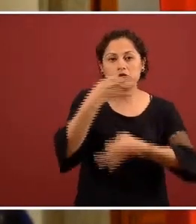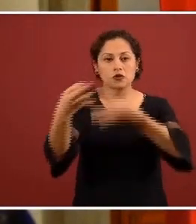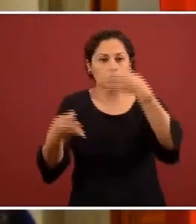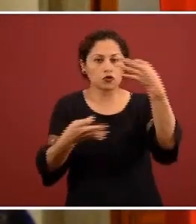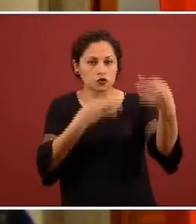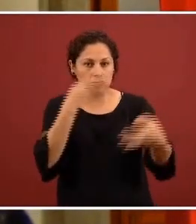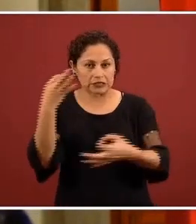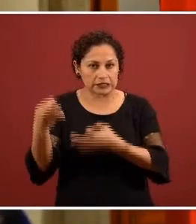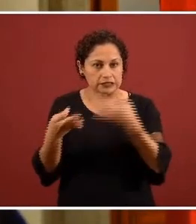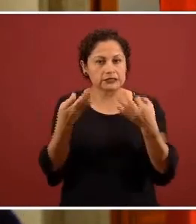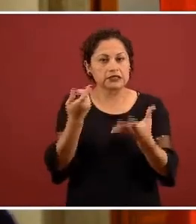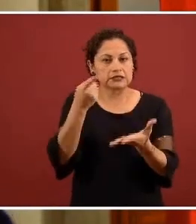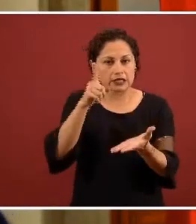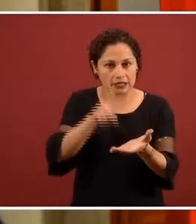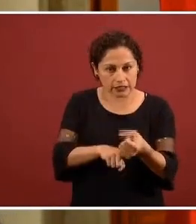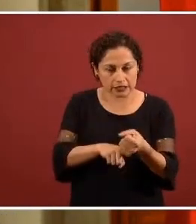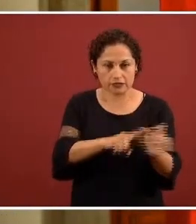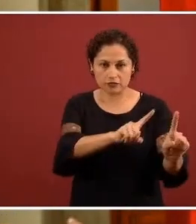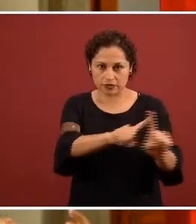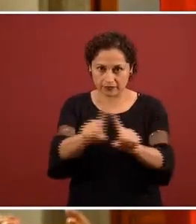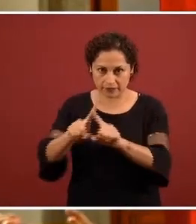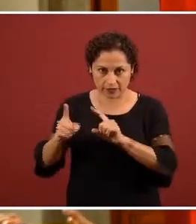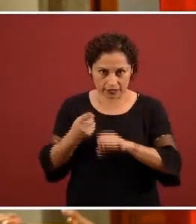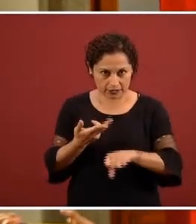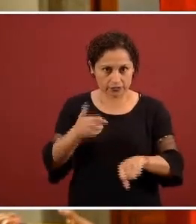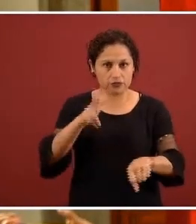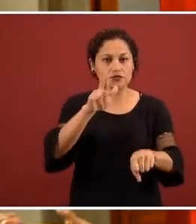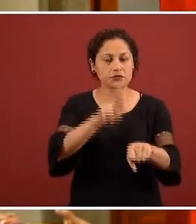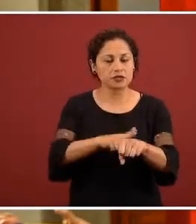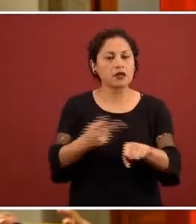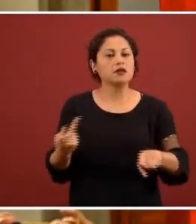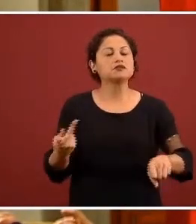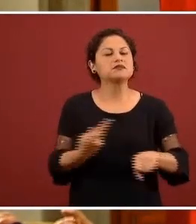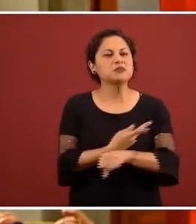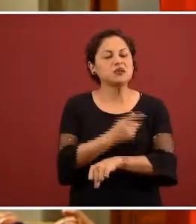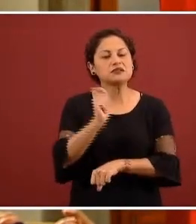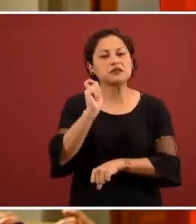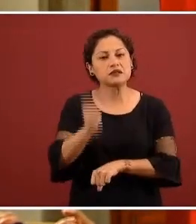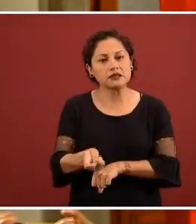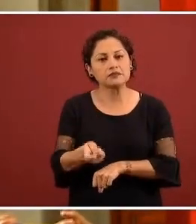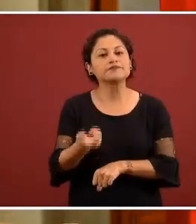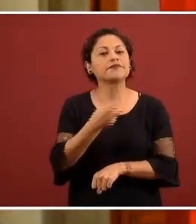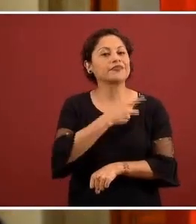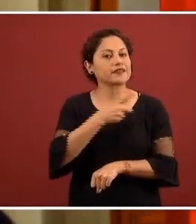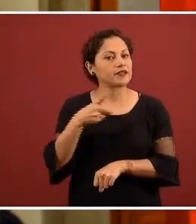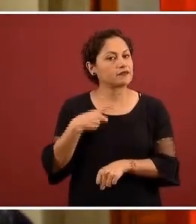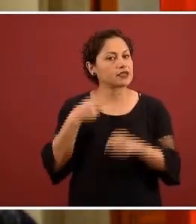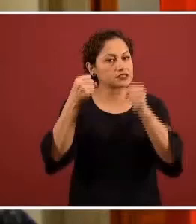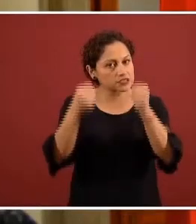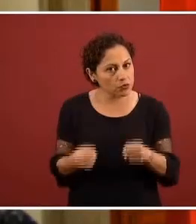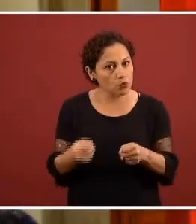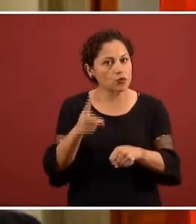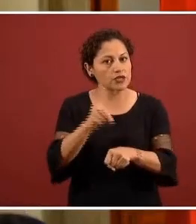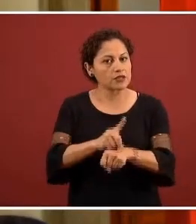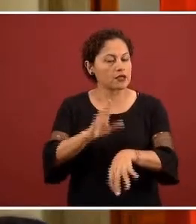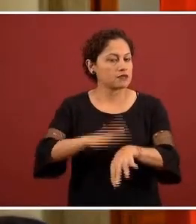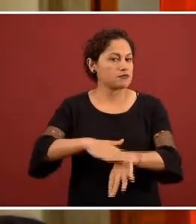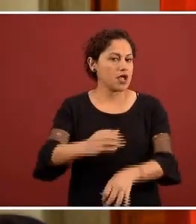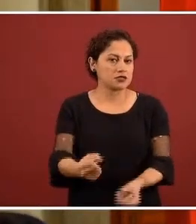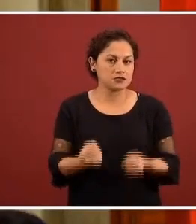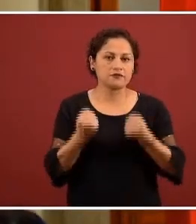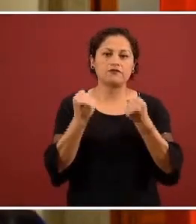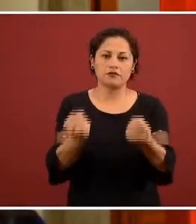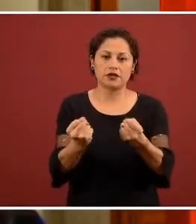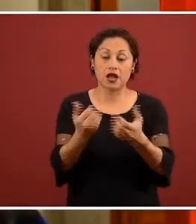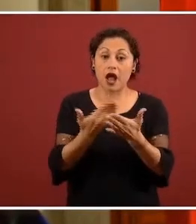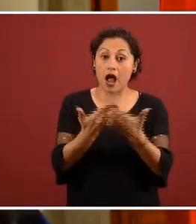seguridad dentro de las instalaciones pues de alguna manera se tenía que reforzar. Y esta acción vale mucho